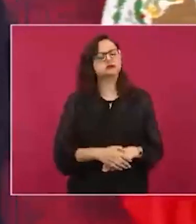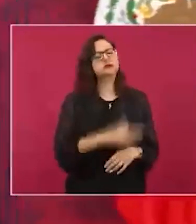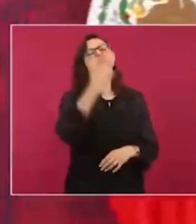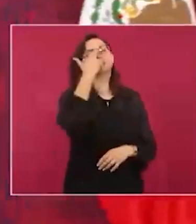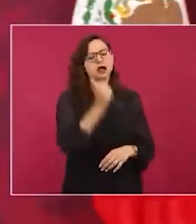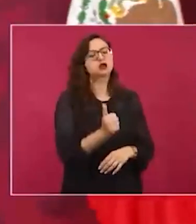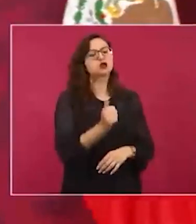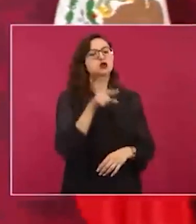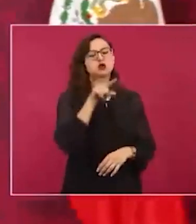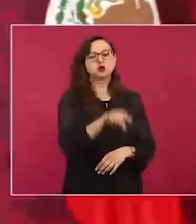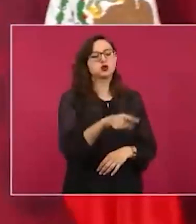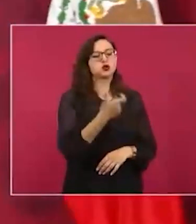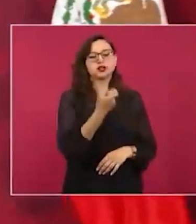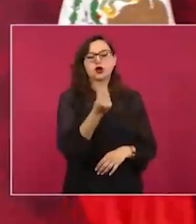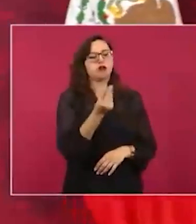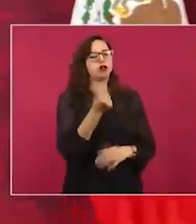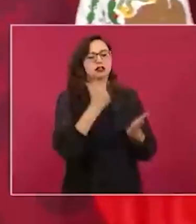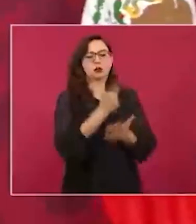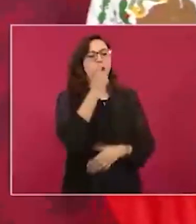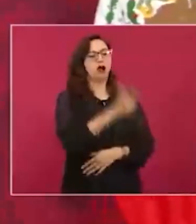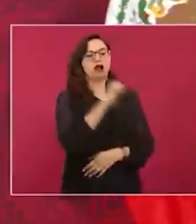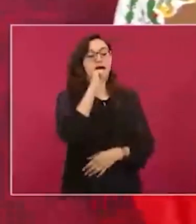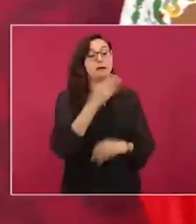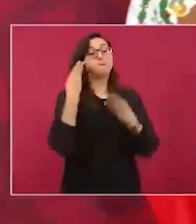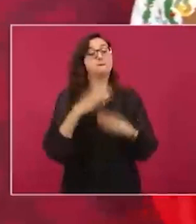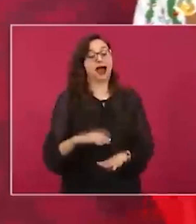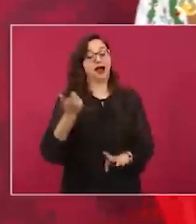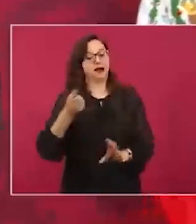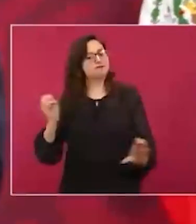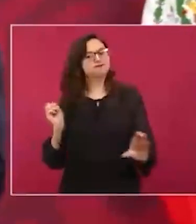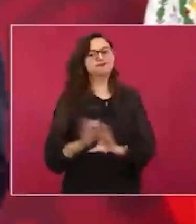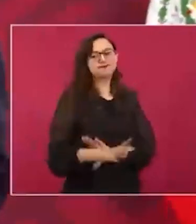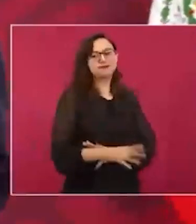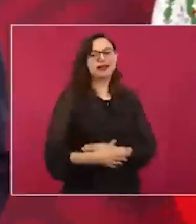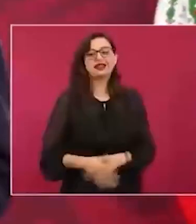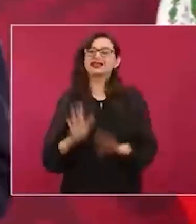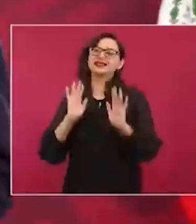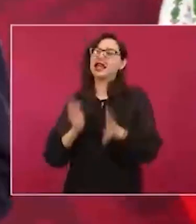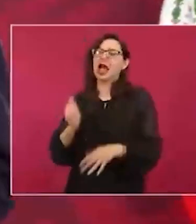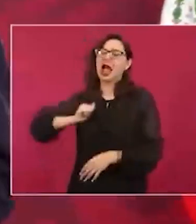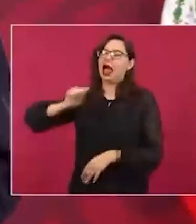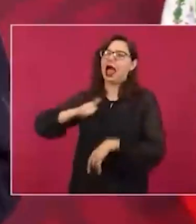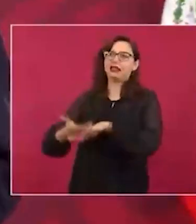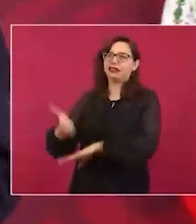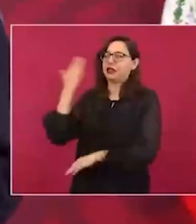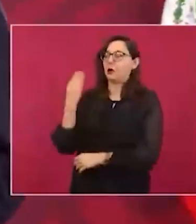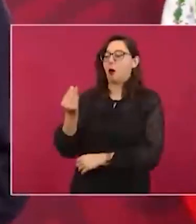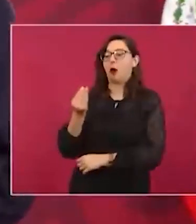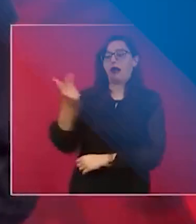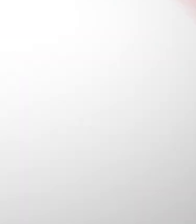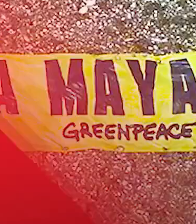no son transferencias electrónicas y eso el sobre libia pasó de